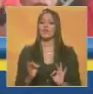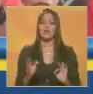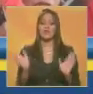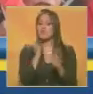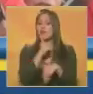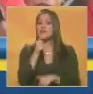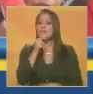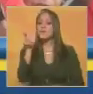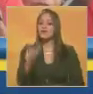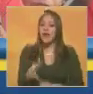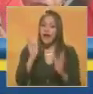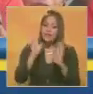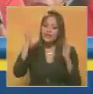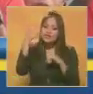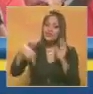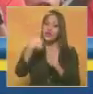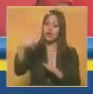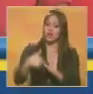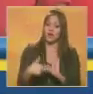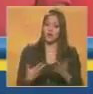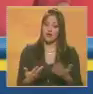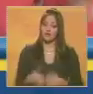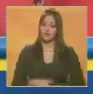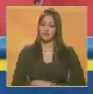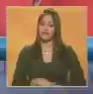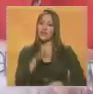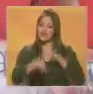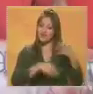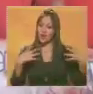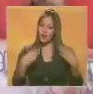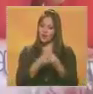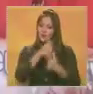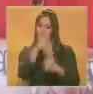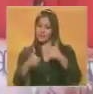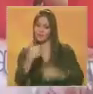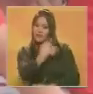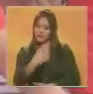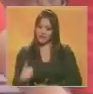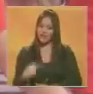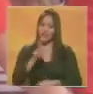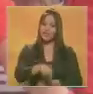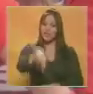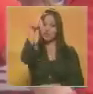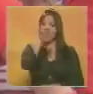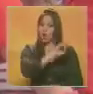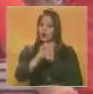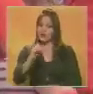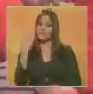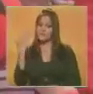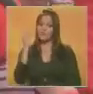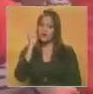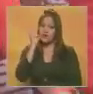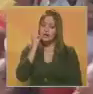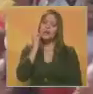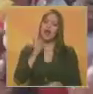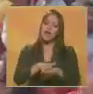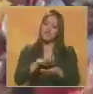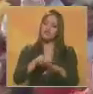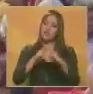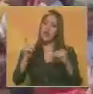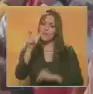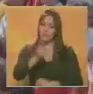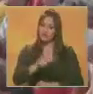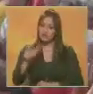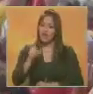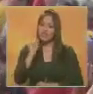hay quien la escucha del gobierno regional cabello en compañía de la vicepresidente nororiental del peso yelitza santaella pidió a los militantes del